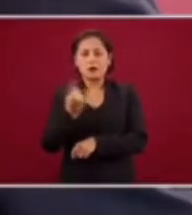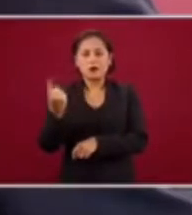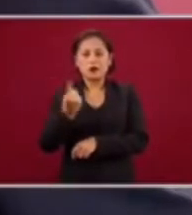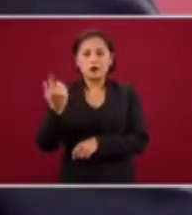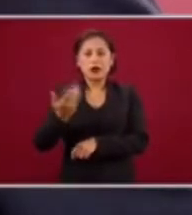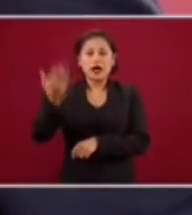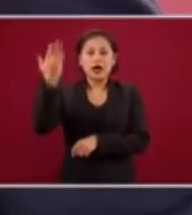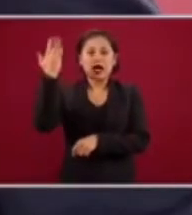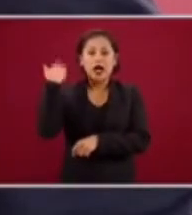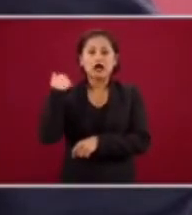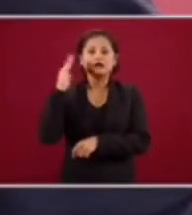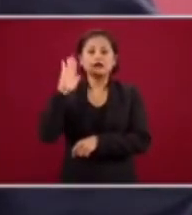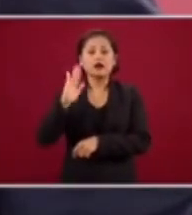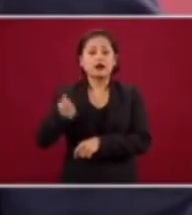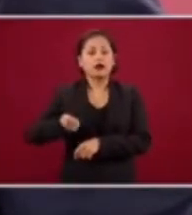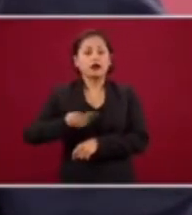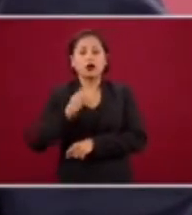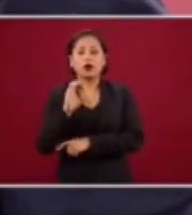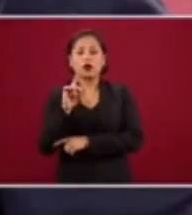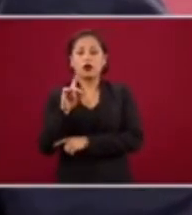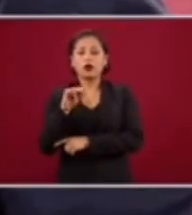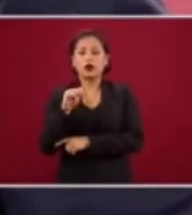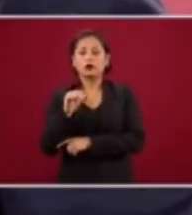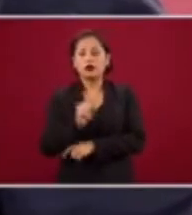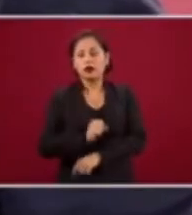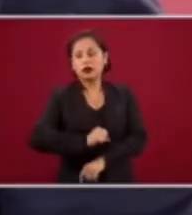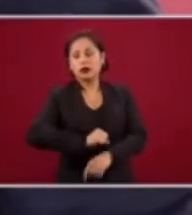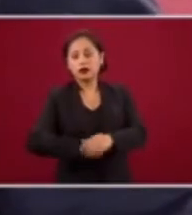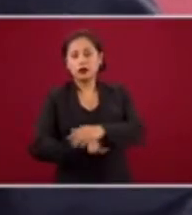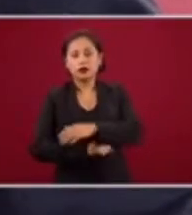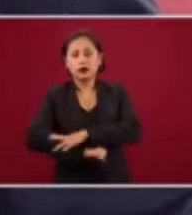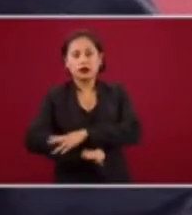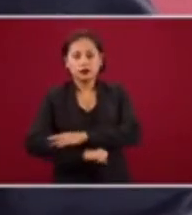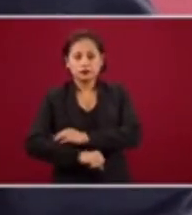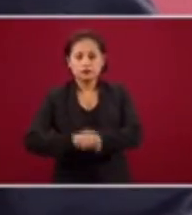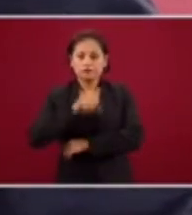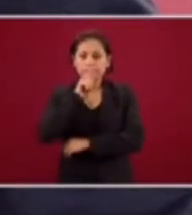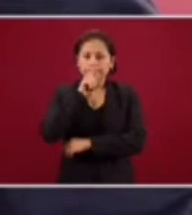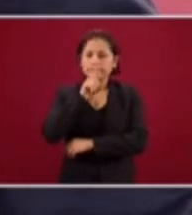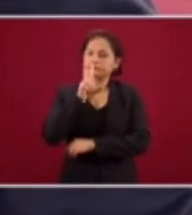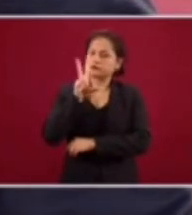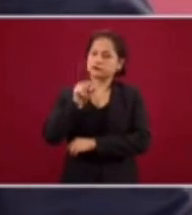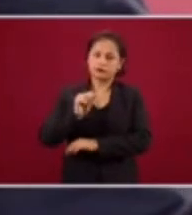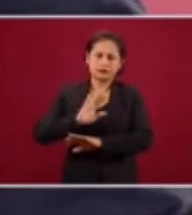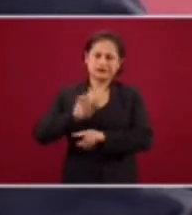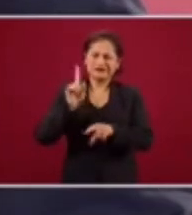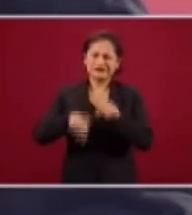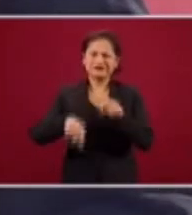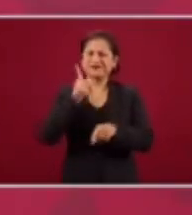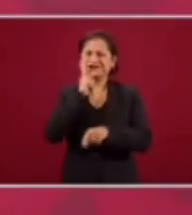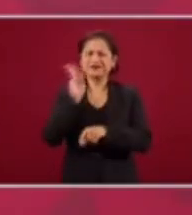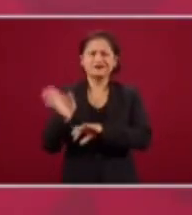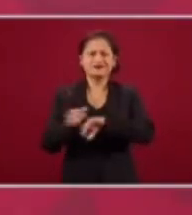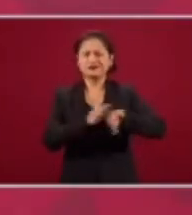hacer favores para el influyentismo. Pero bueno, ese programa también ha beneficiado